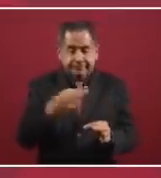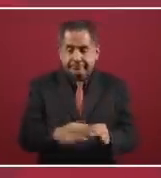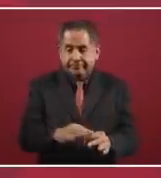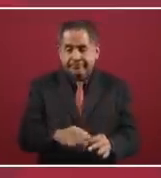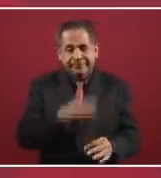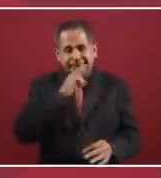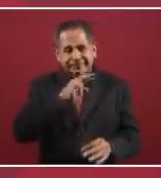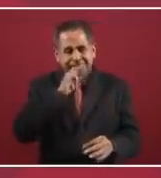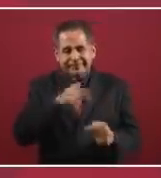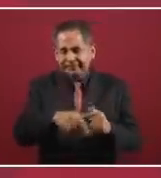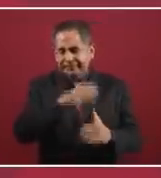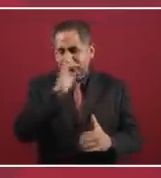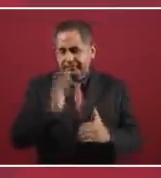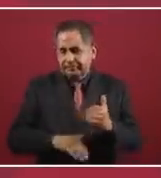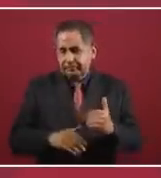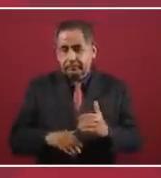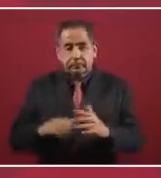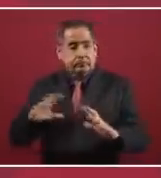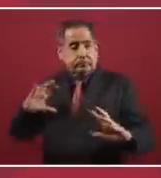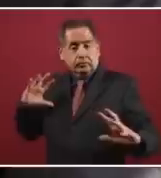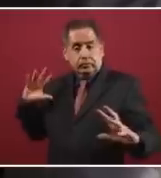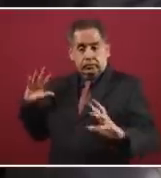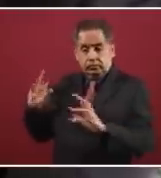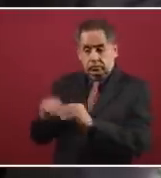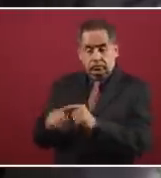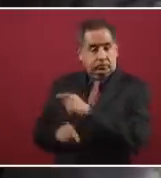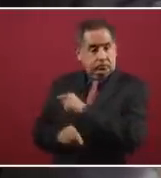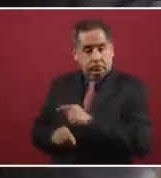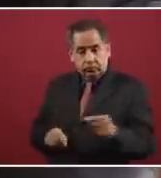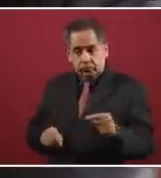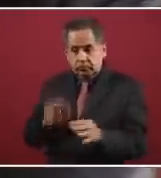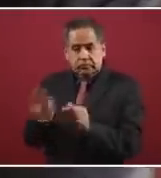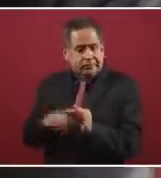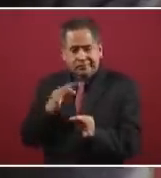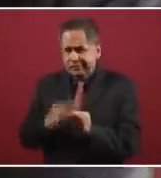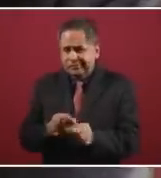más pronto posible. Todo lo demás ya está